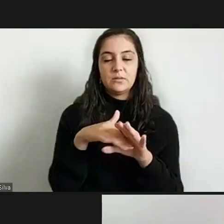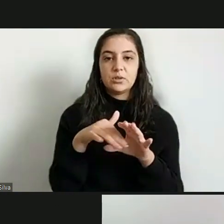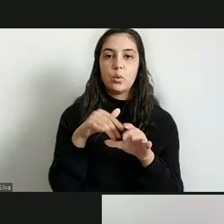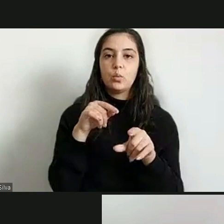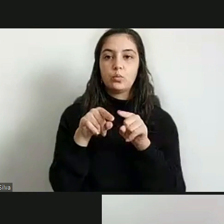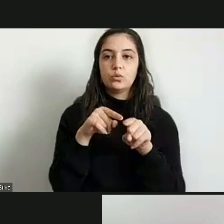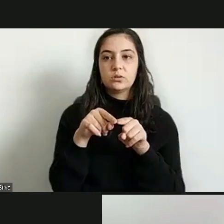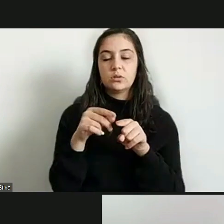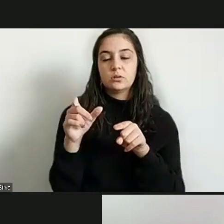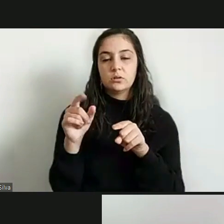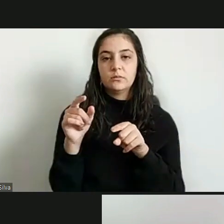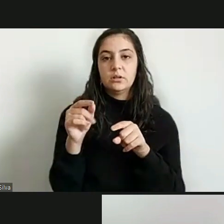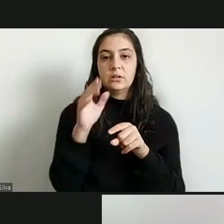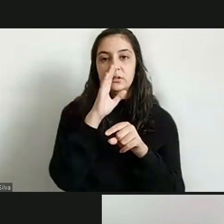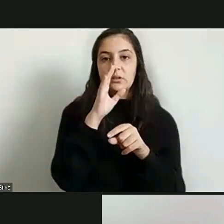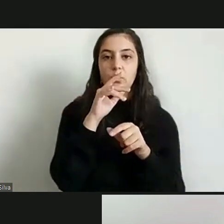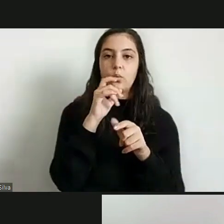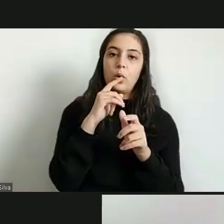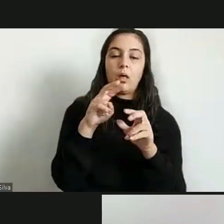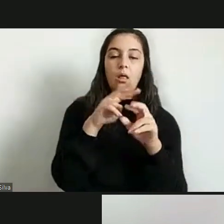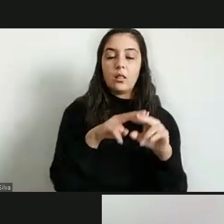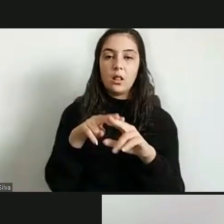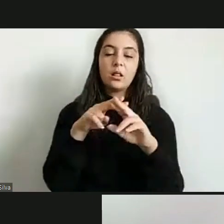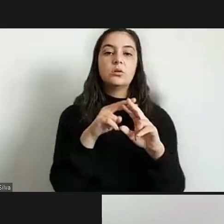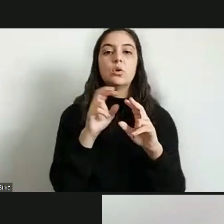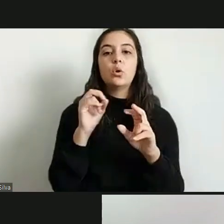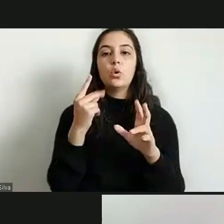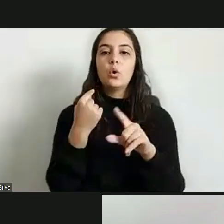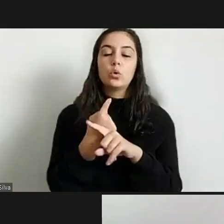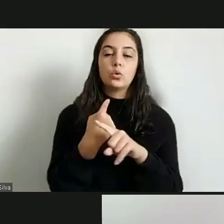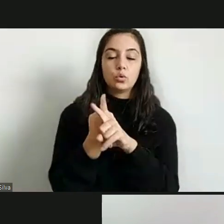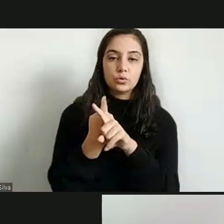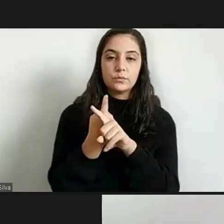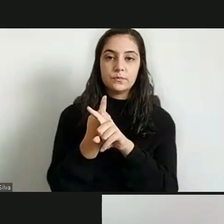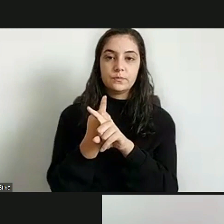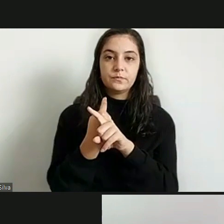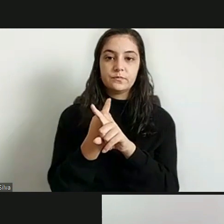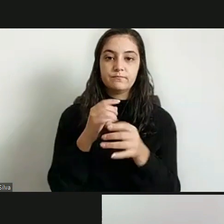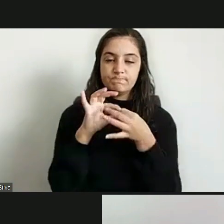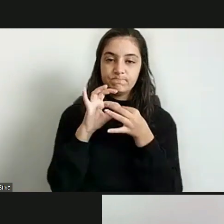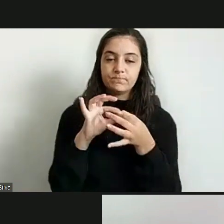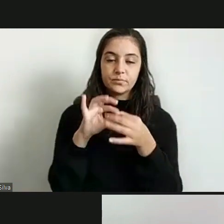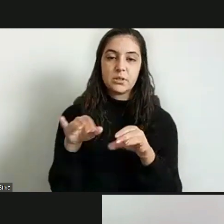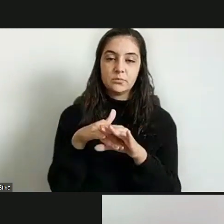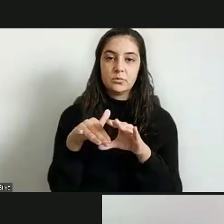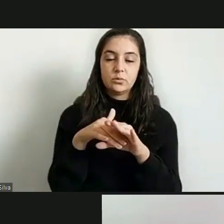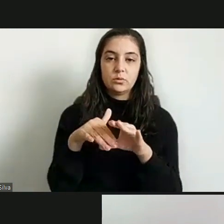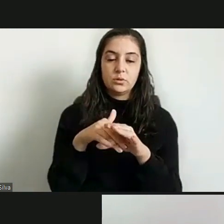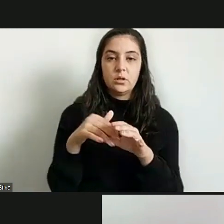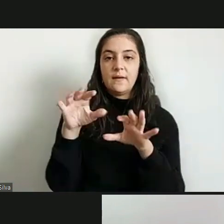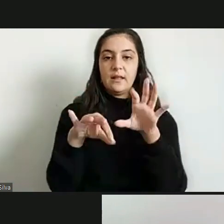política y se pueden realizar análisis o cruzar datos que estén vinculados a la participación